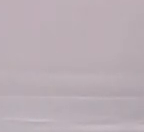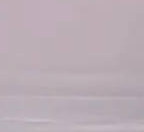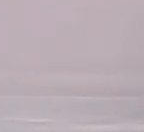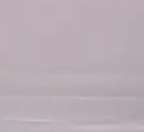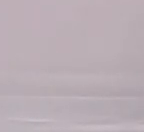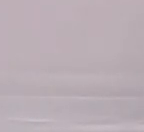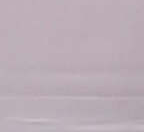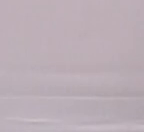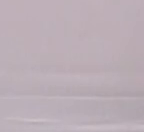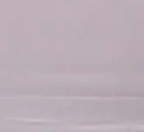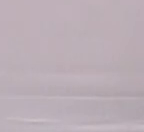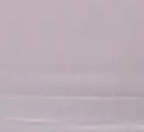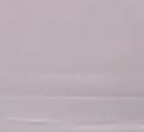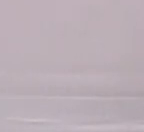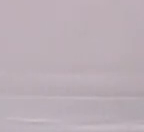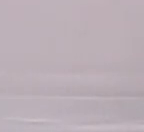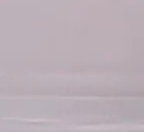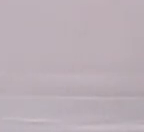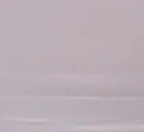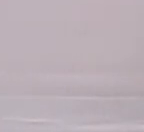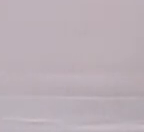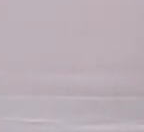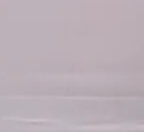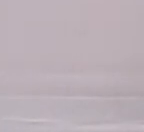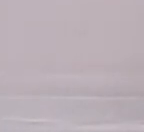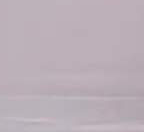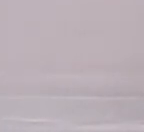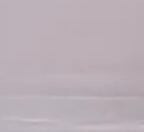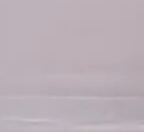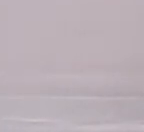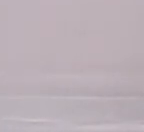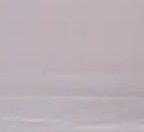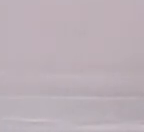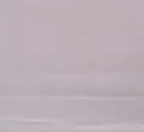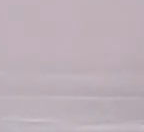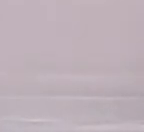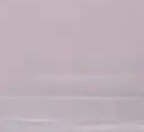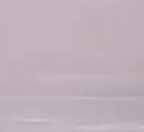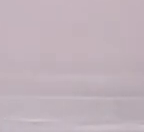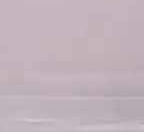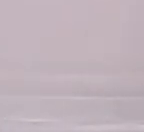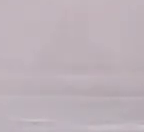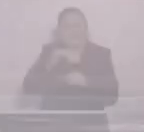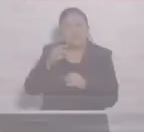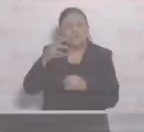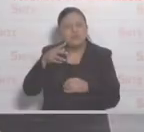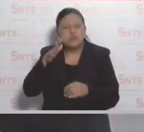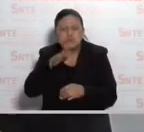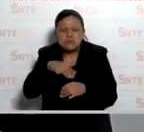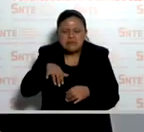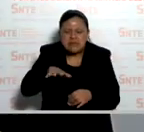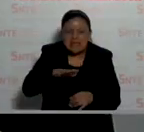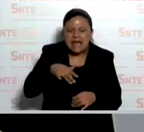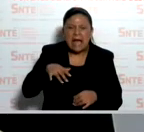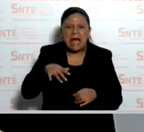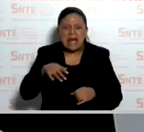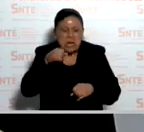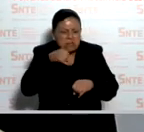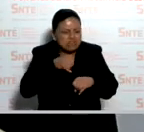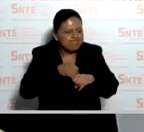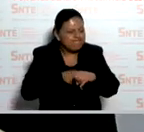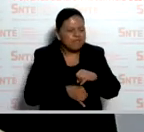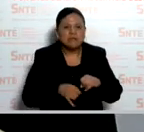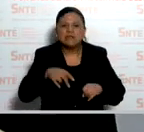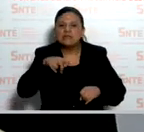mi charla ahora no va a estar en la coyuntura, sino que tratar de dar una pincelada del amplio margen